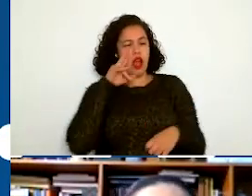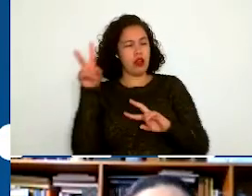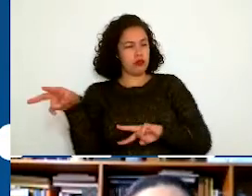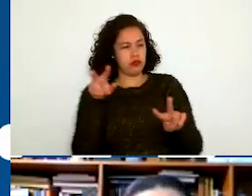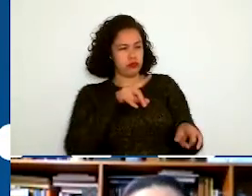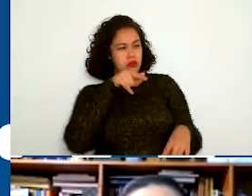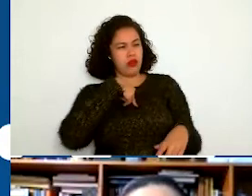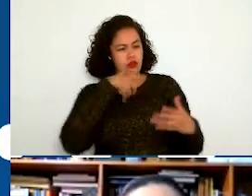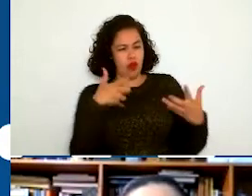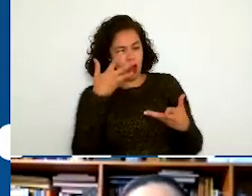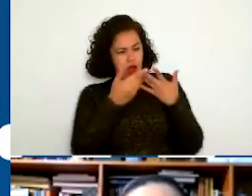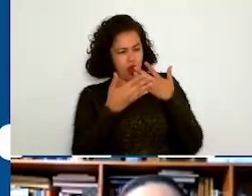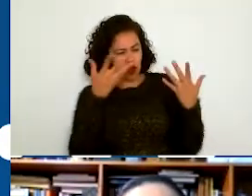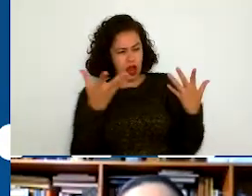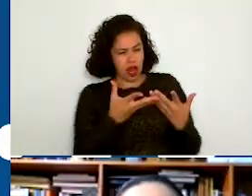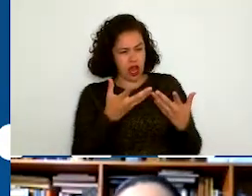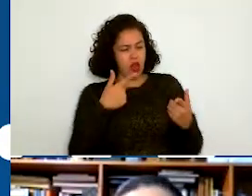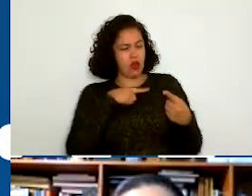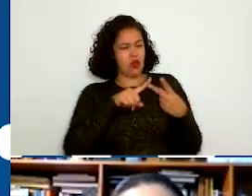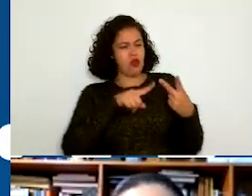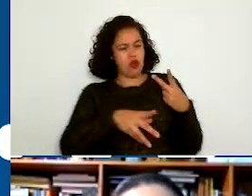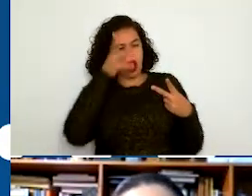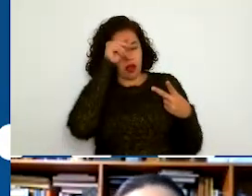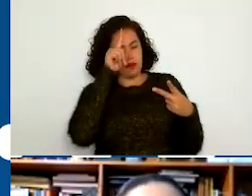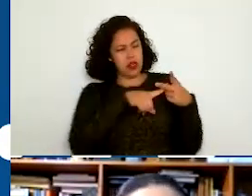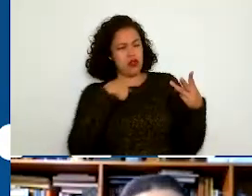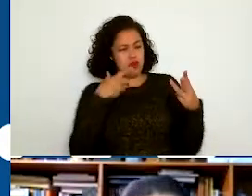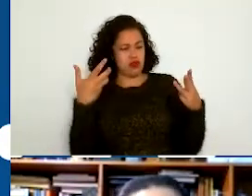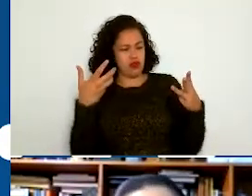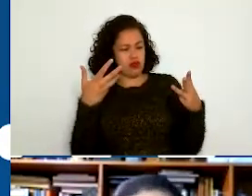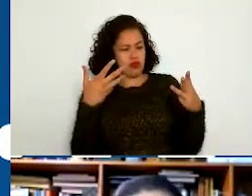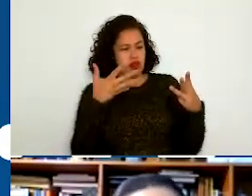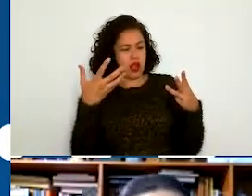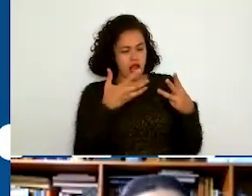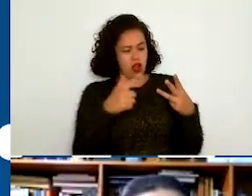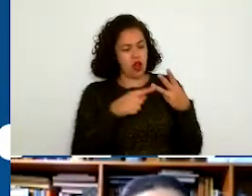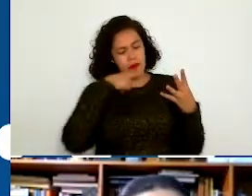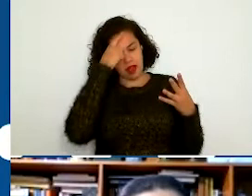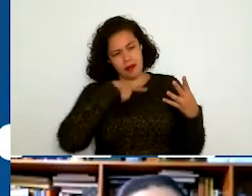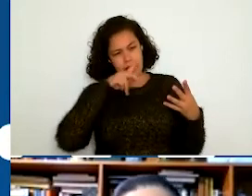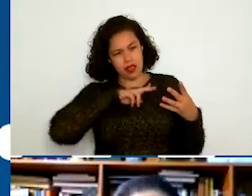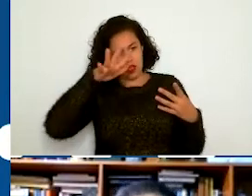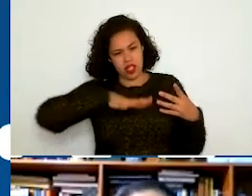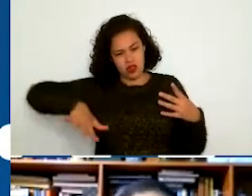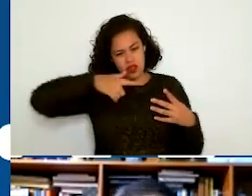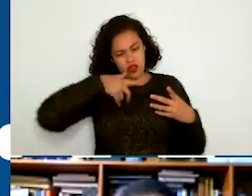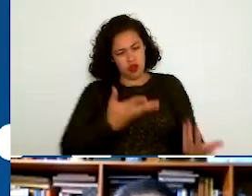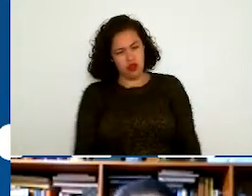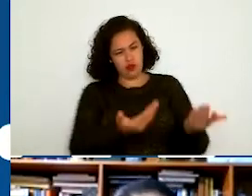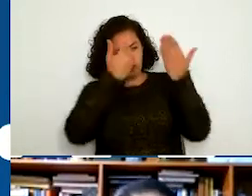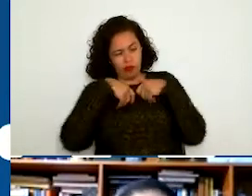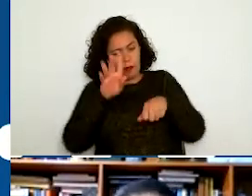están realizando, lo que están efectuando es para beneficio de la situación que están viviendo, que lo